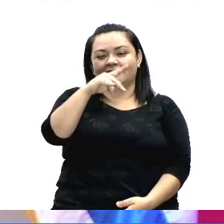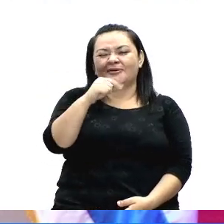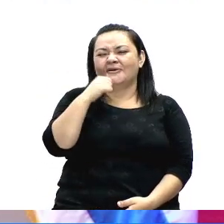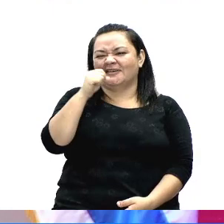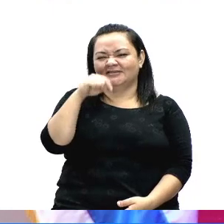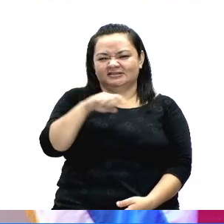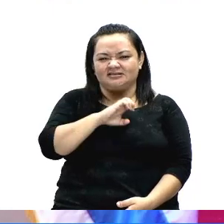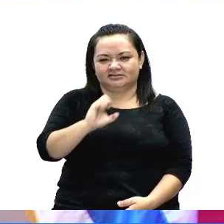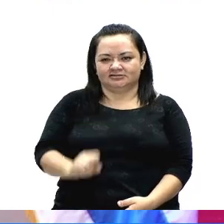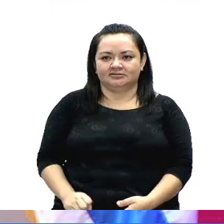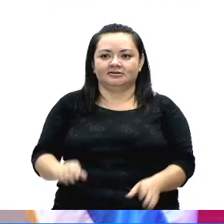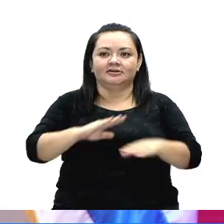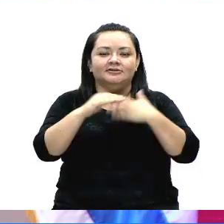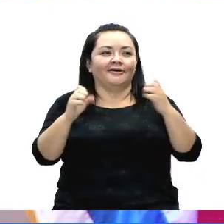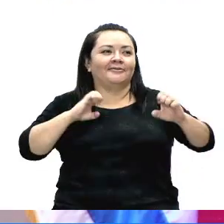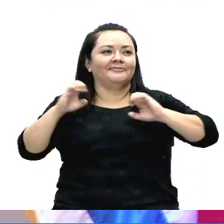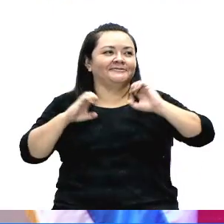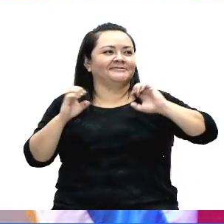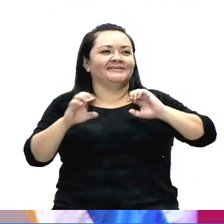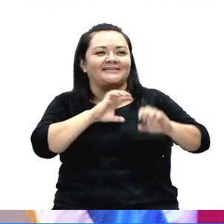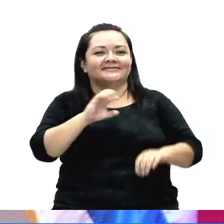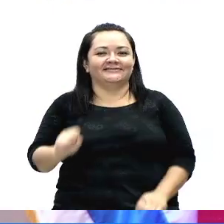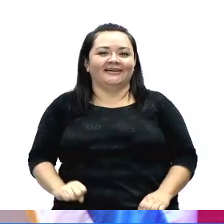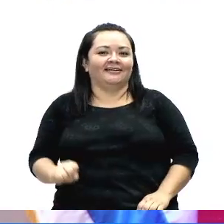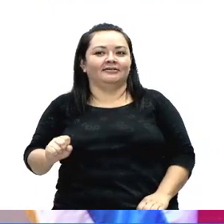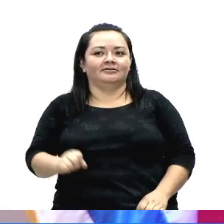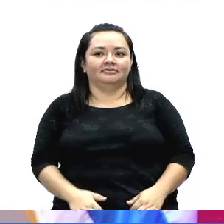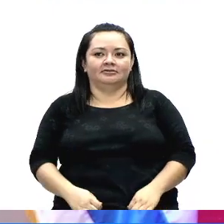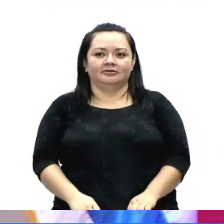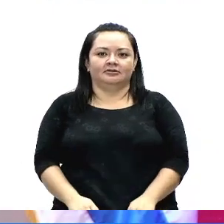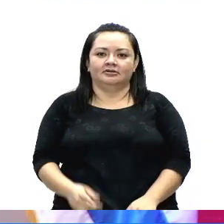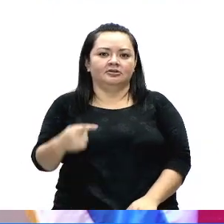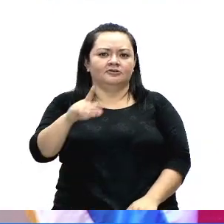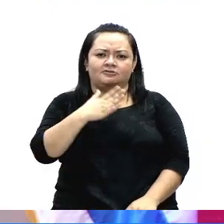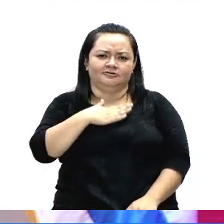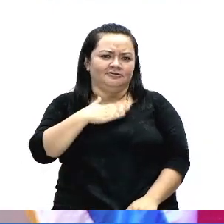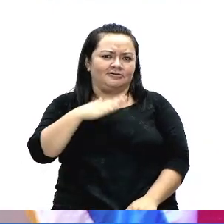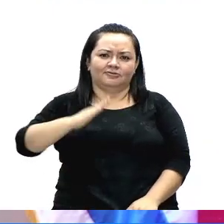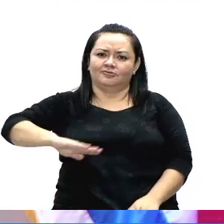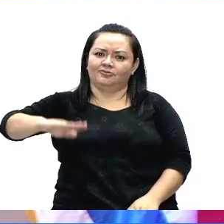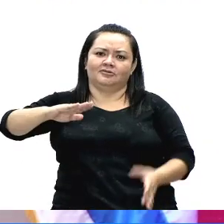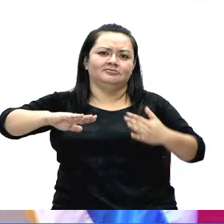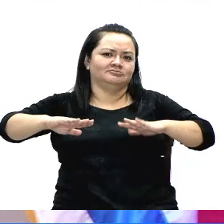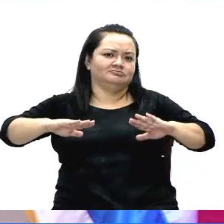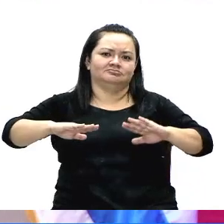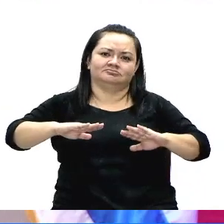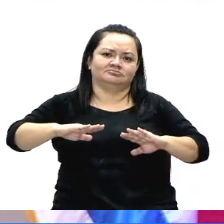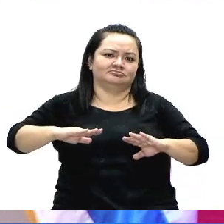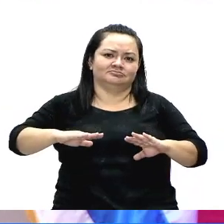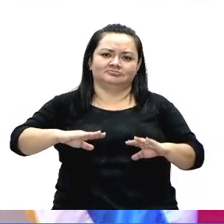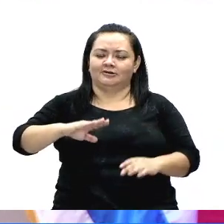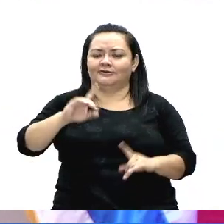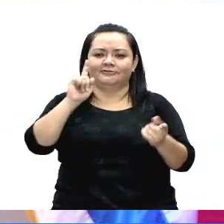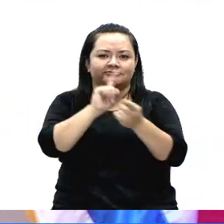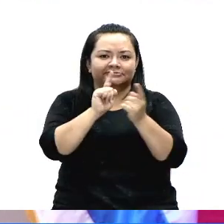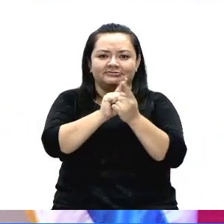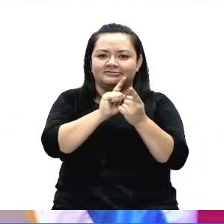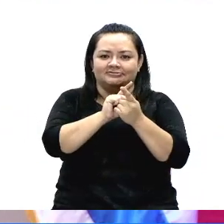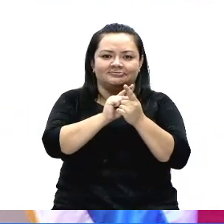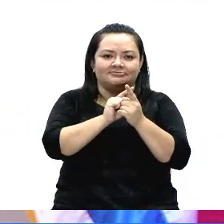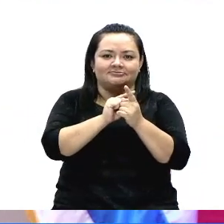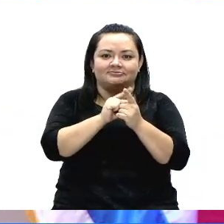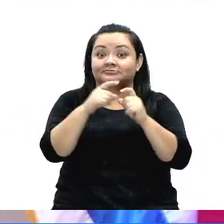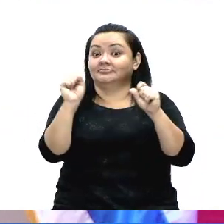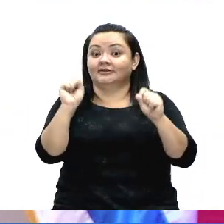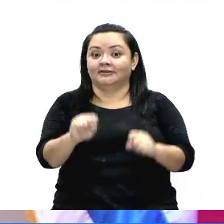y todos vienen contentos el salvador es salvador ellos no tenían un lugar ellos no lo conocían ellos